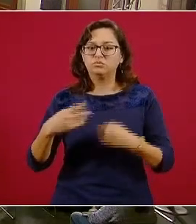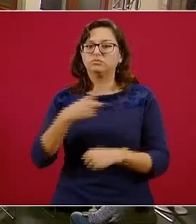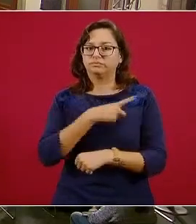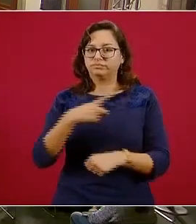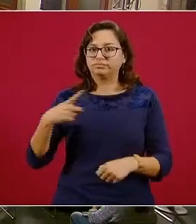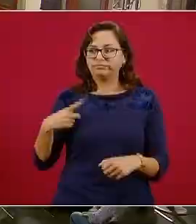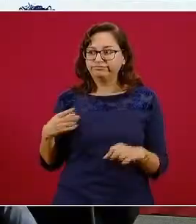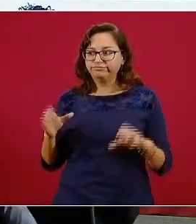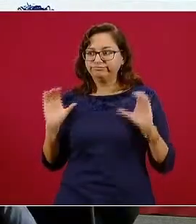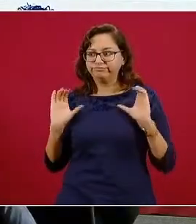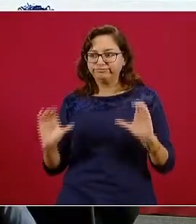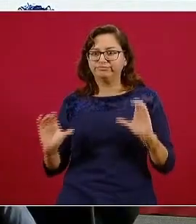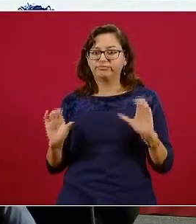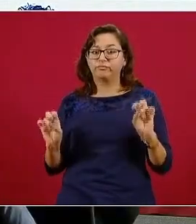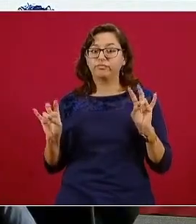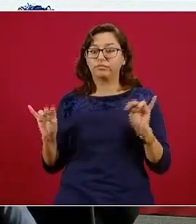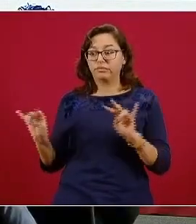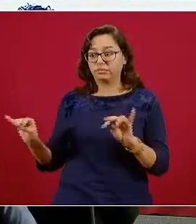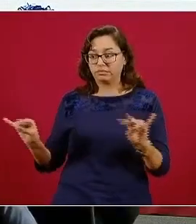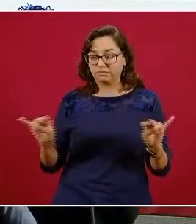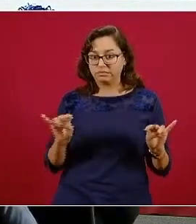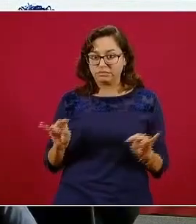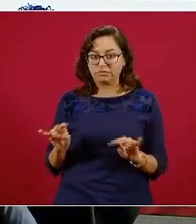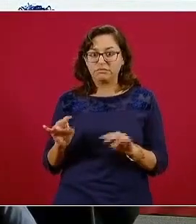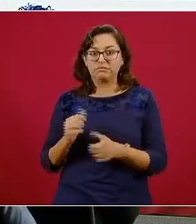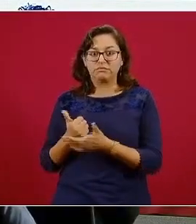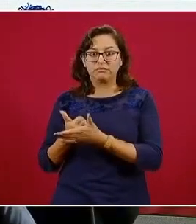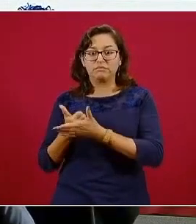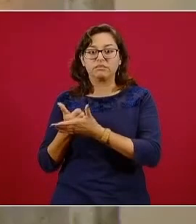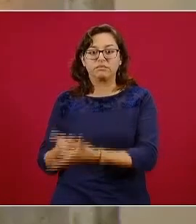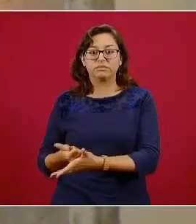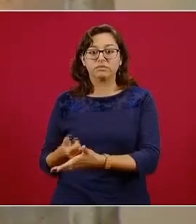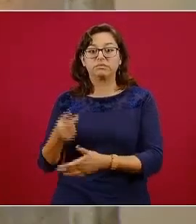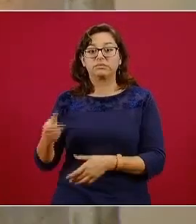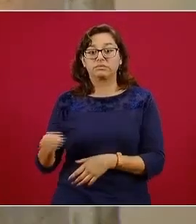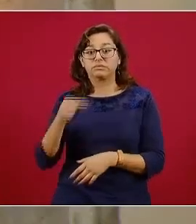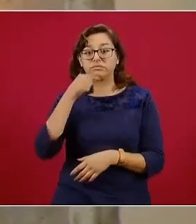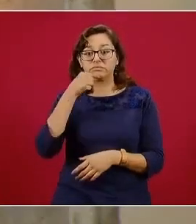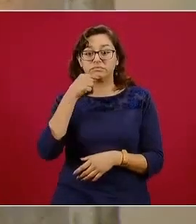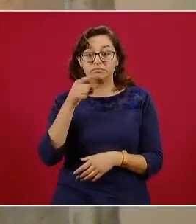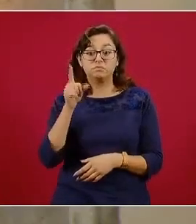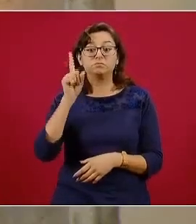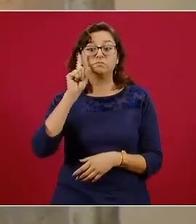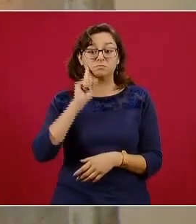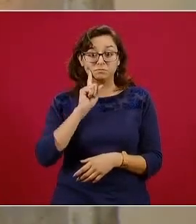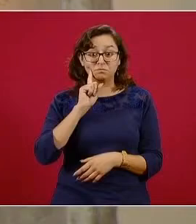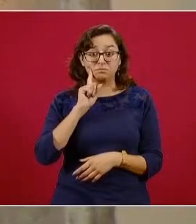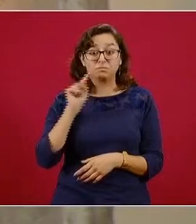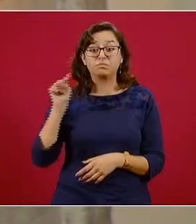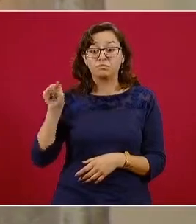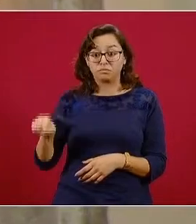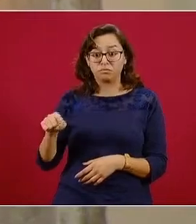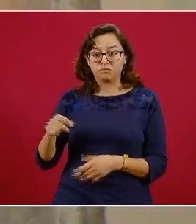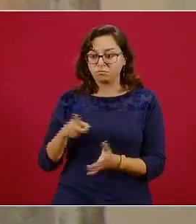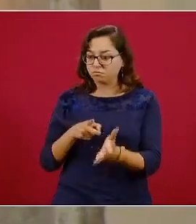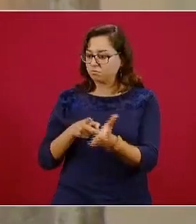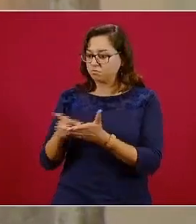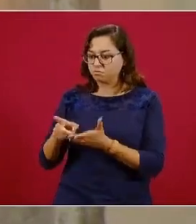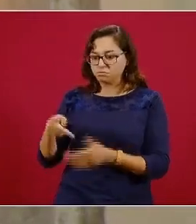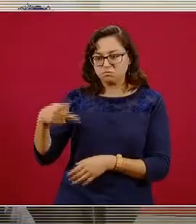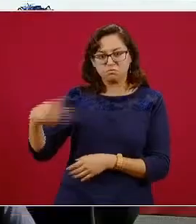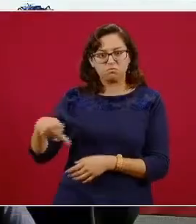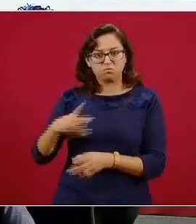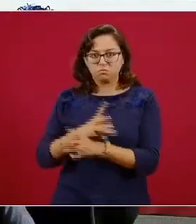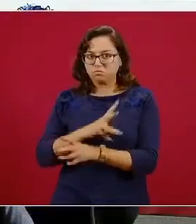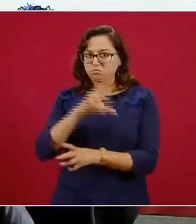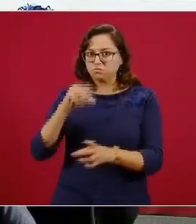identificarlas y para poder ofrecer los recursos que están disponibles. Esta niña, en el ejercicio pleno de sus derechos y de